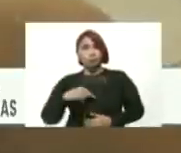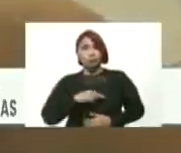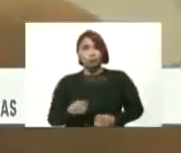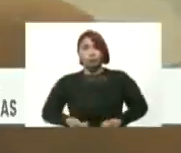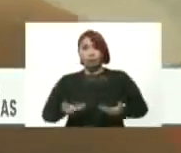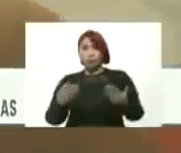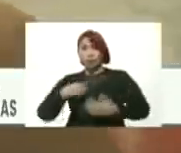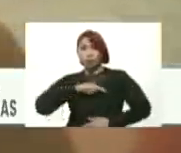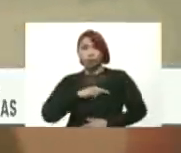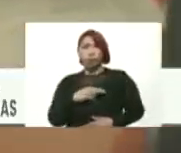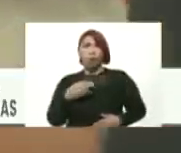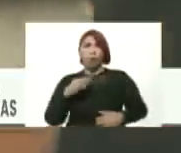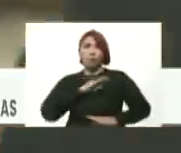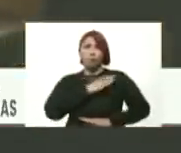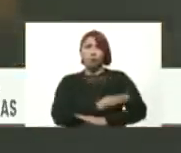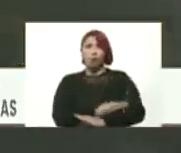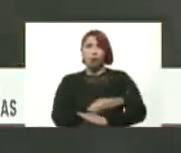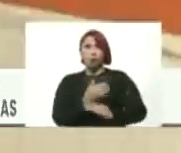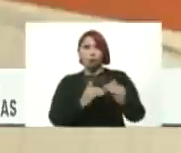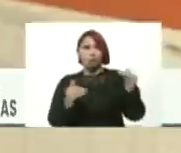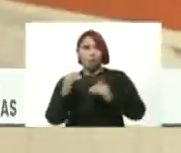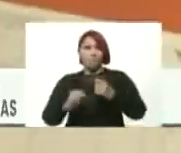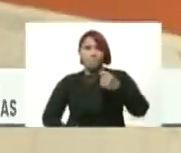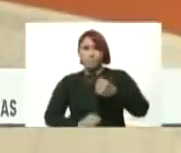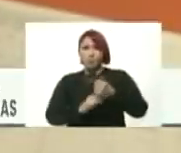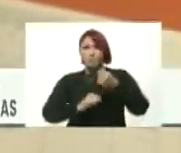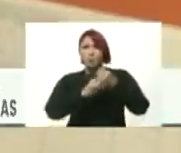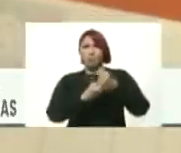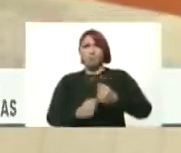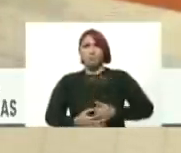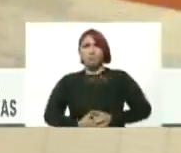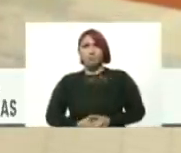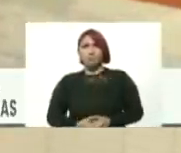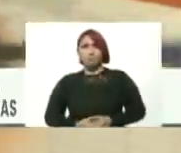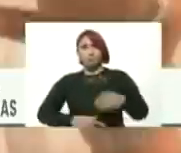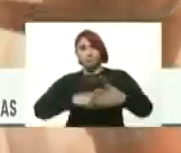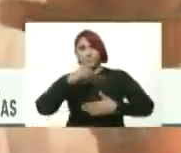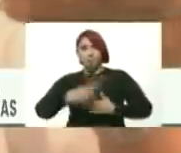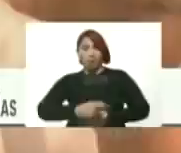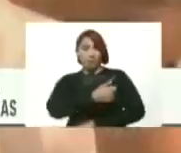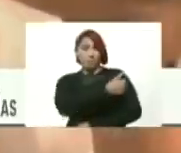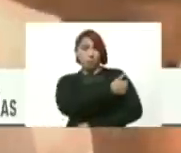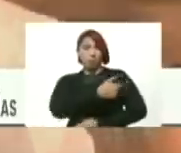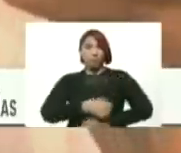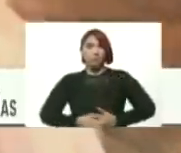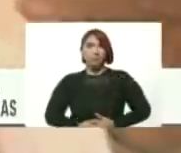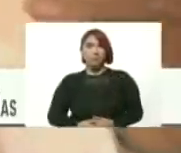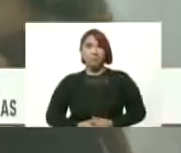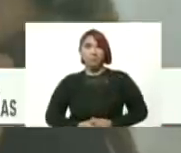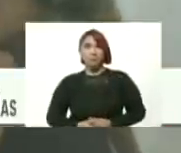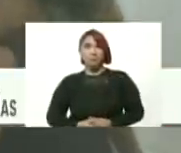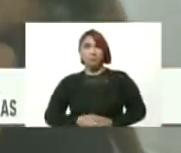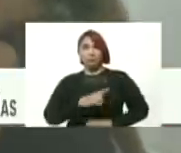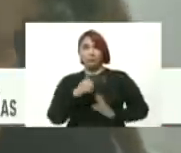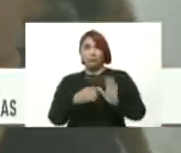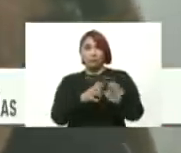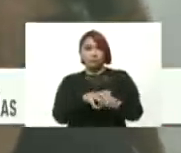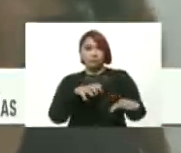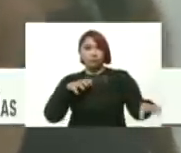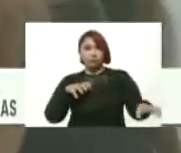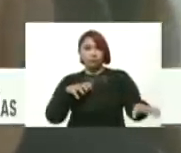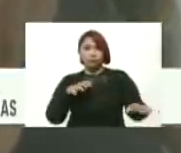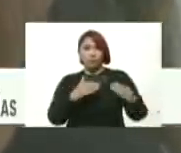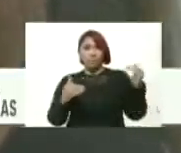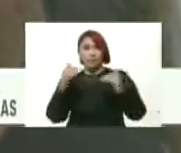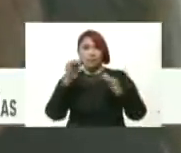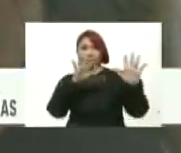a intensificar a impulsar con mayor fuerza el plan de vacunación masiva para mayores de 18 años en